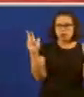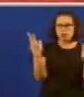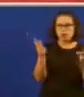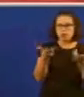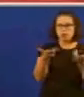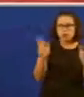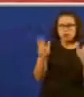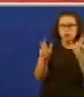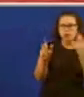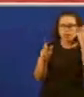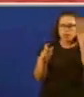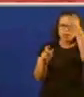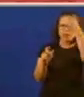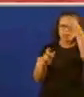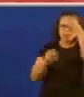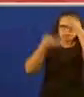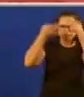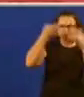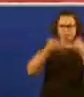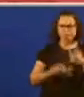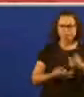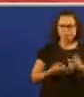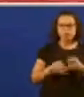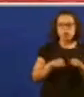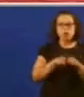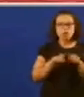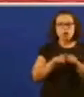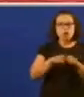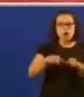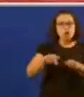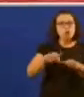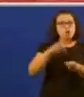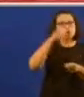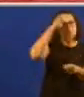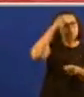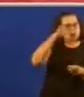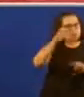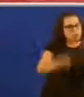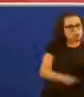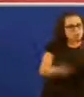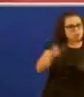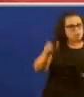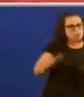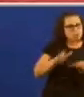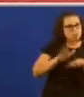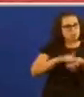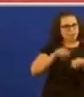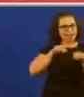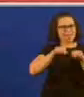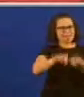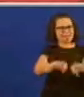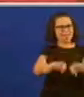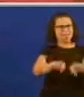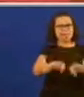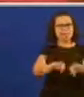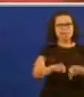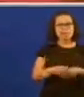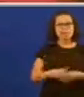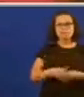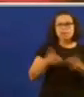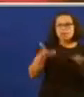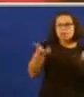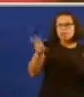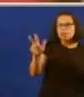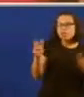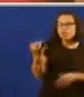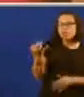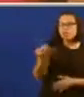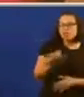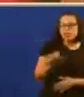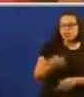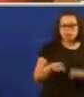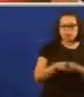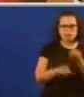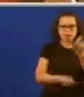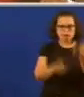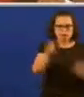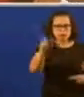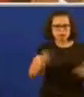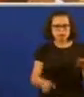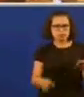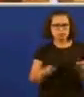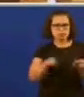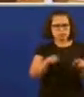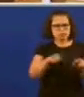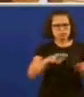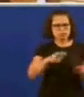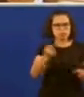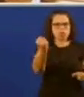sentido senuíno, o goberno do povo polo povo e para o povo. A democracia é que a cidadanía poda tomar